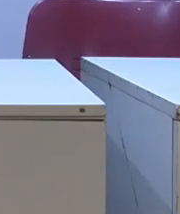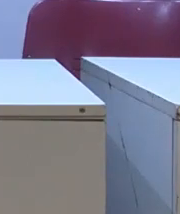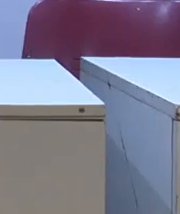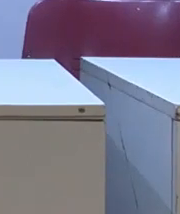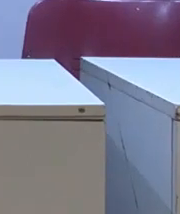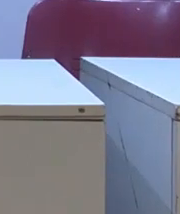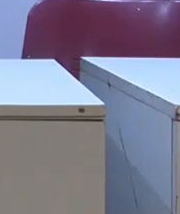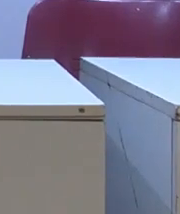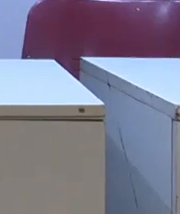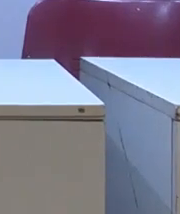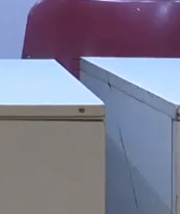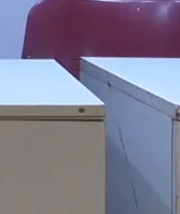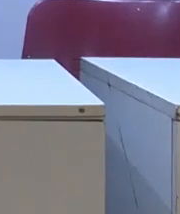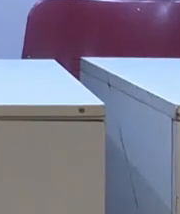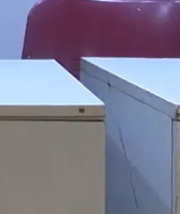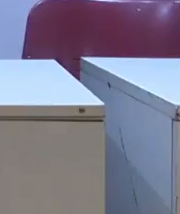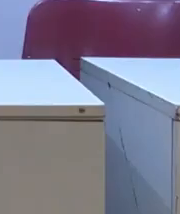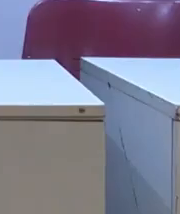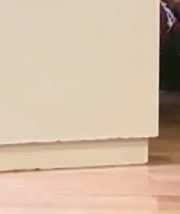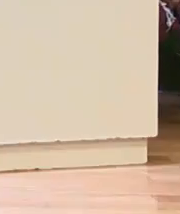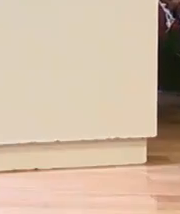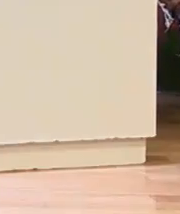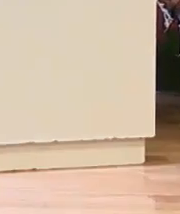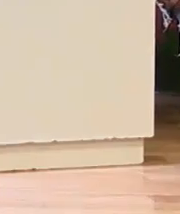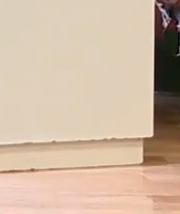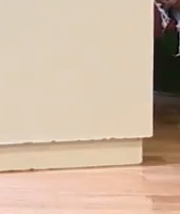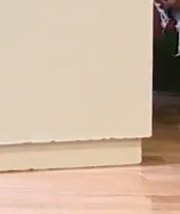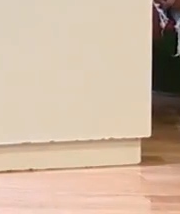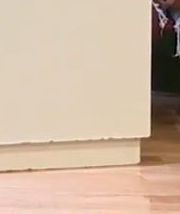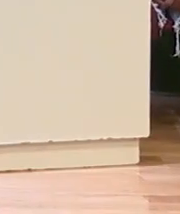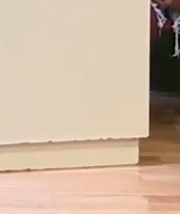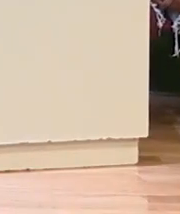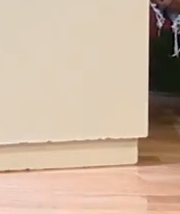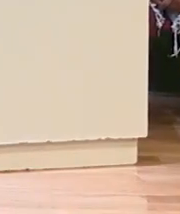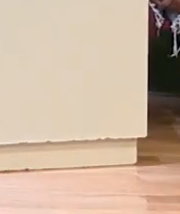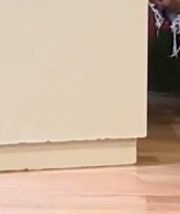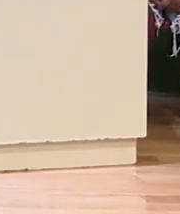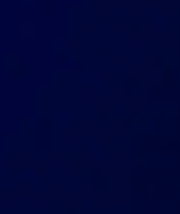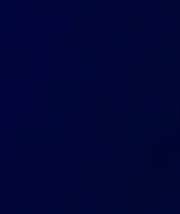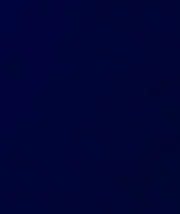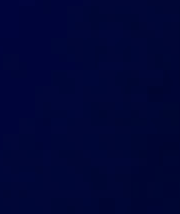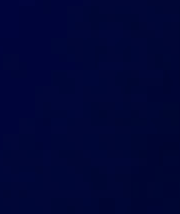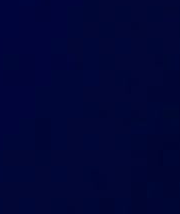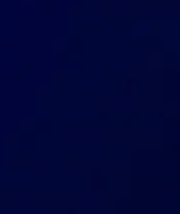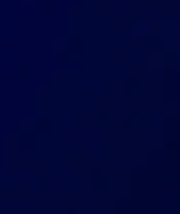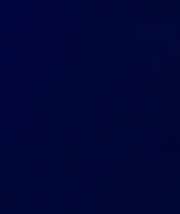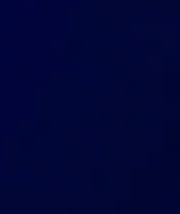pueblo argentino, parte del sector popular, les demostramos que los vamos a ir a enfrentar igual.